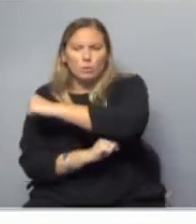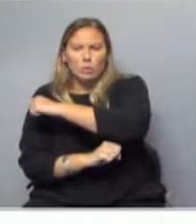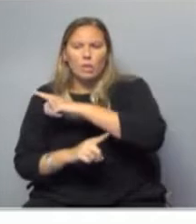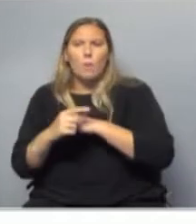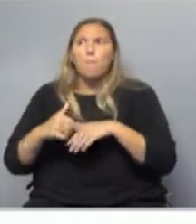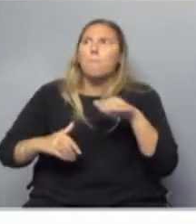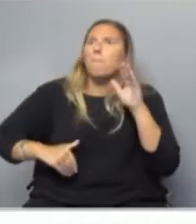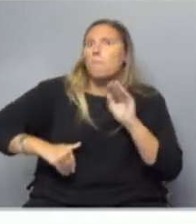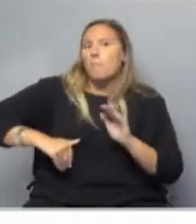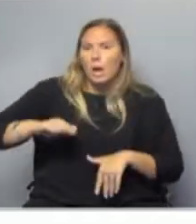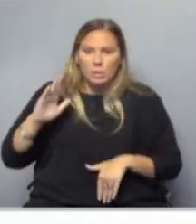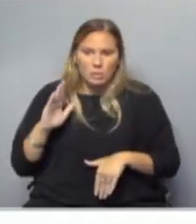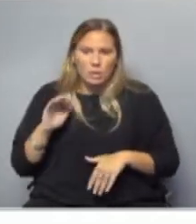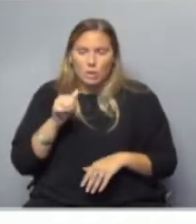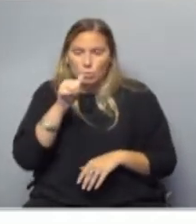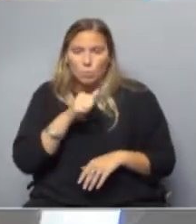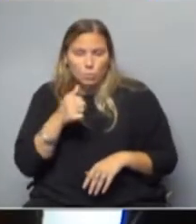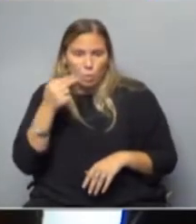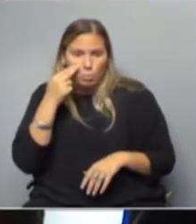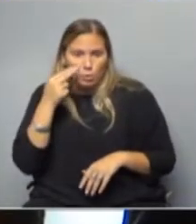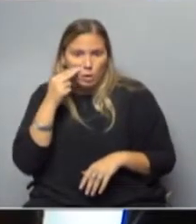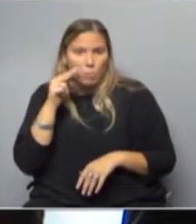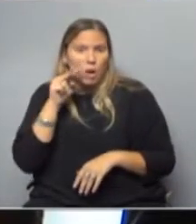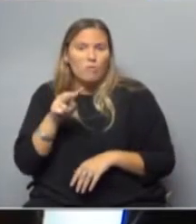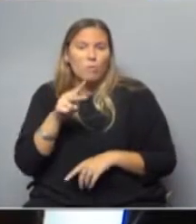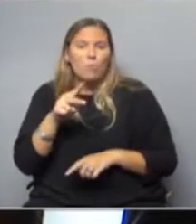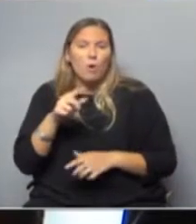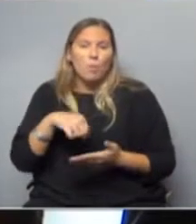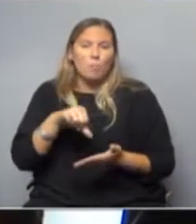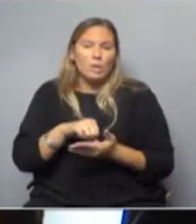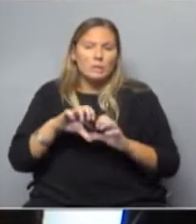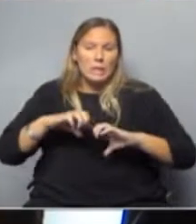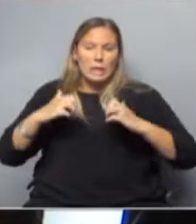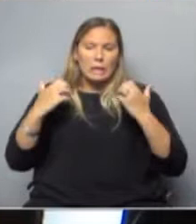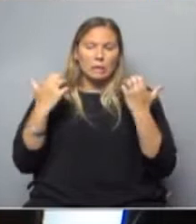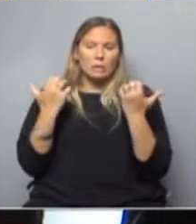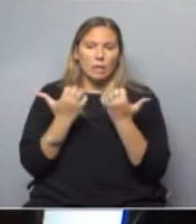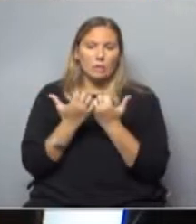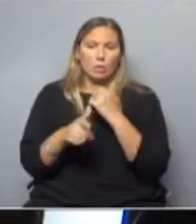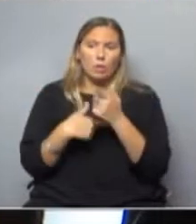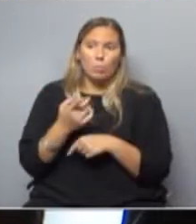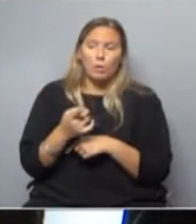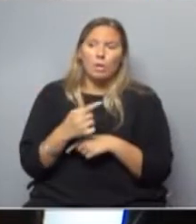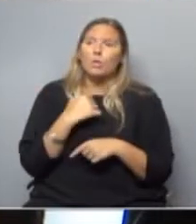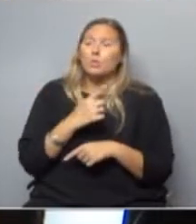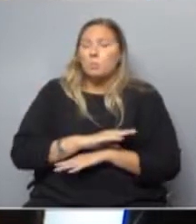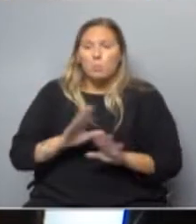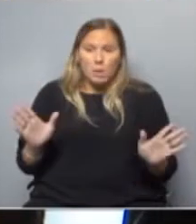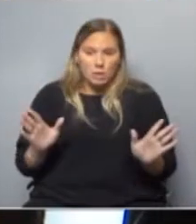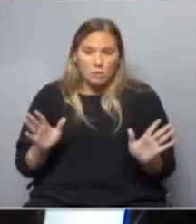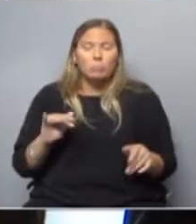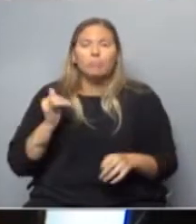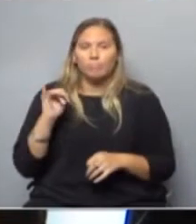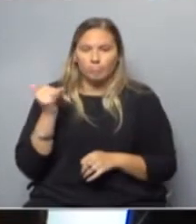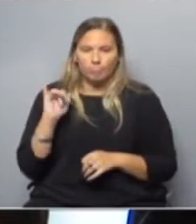su mayor expresión y la solución de un problema que hemos visto en muchos países, esos estadios que después quedan y no se usan. Exactamente,